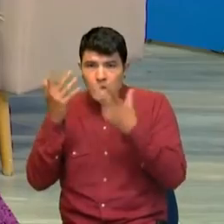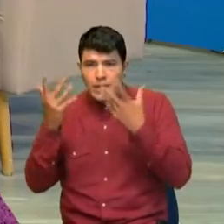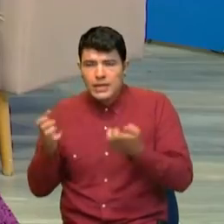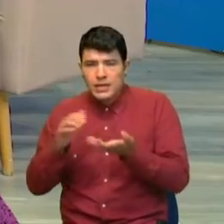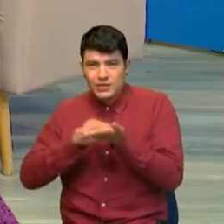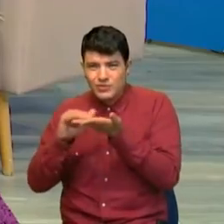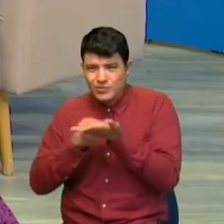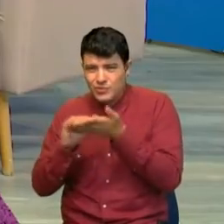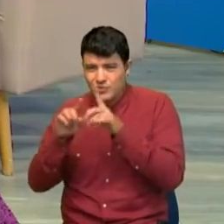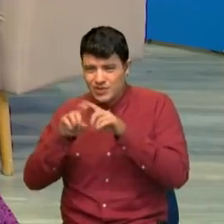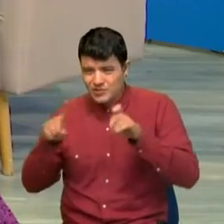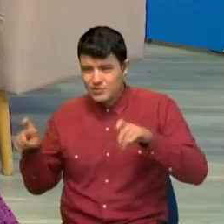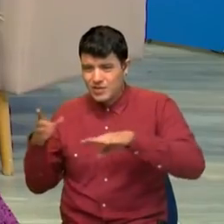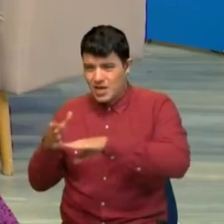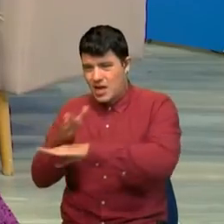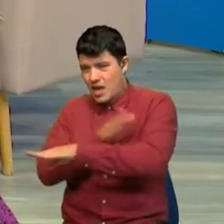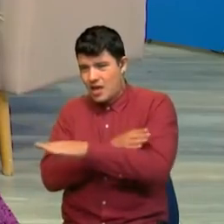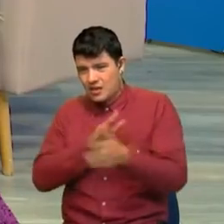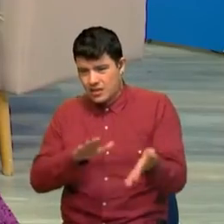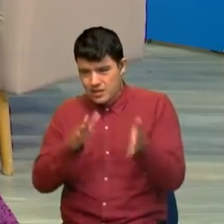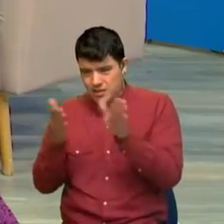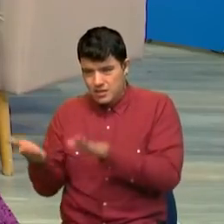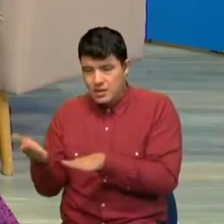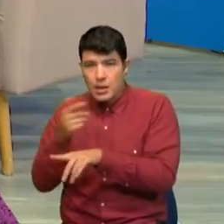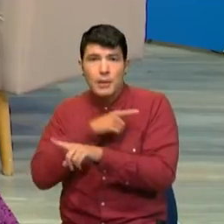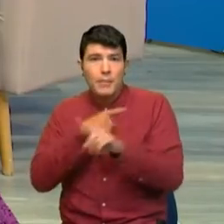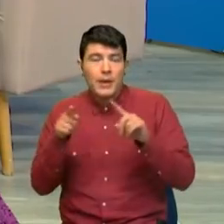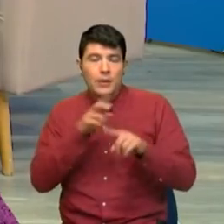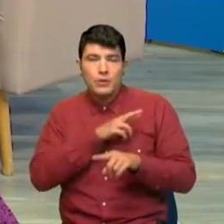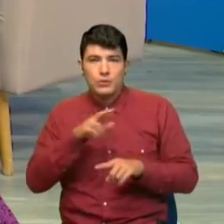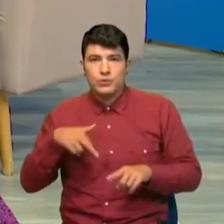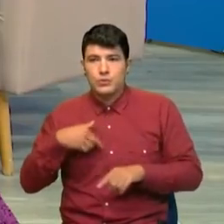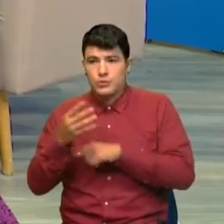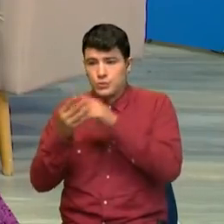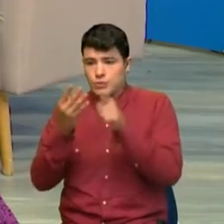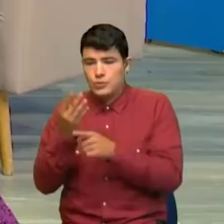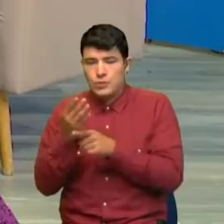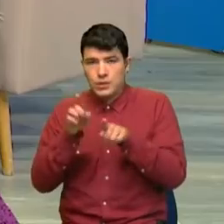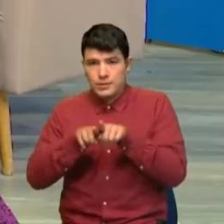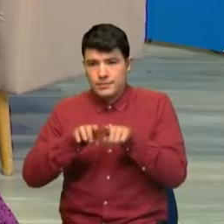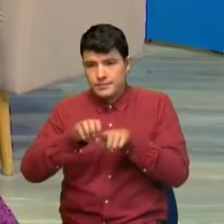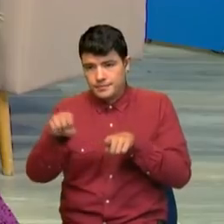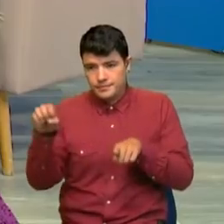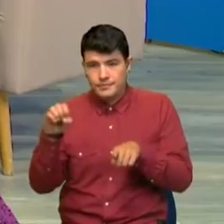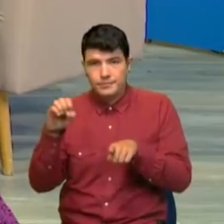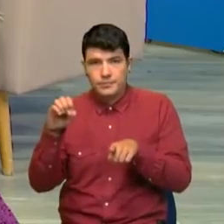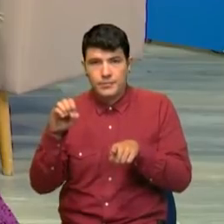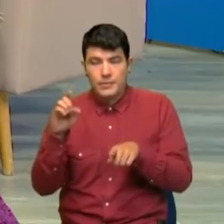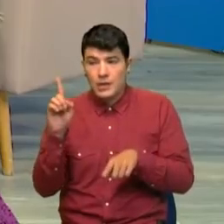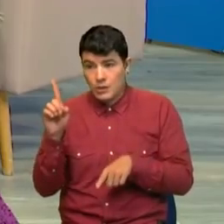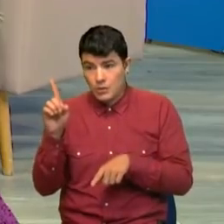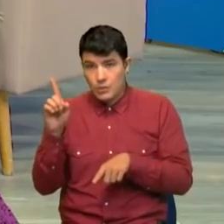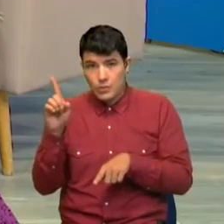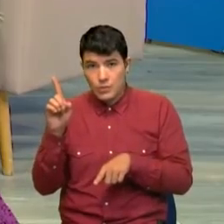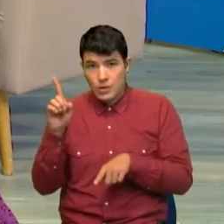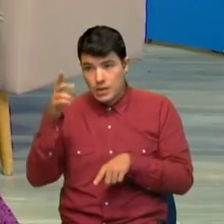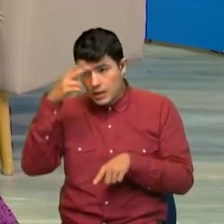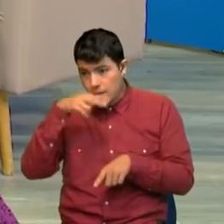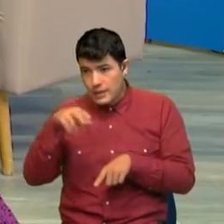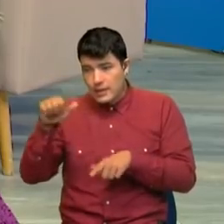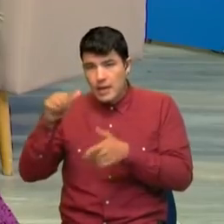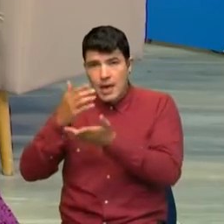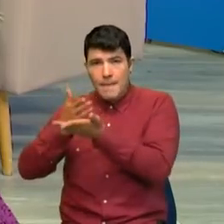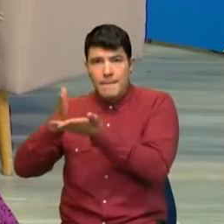las cosas antes de fallecer. Pero somos cuatro hermanos. Y hay una hija por